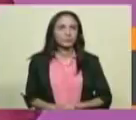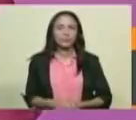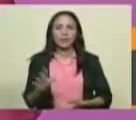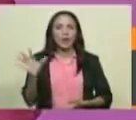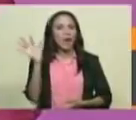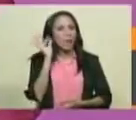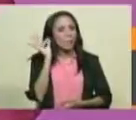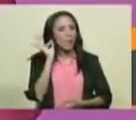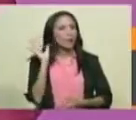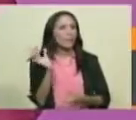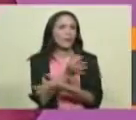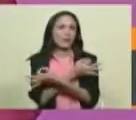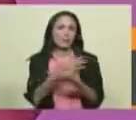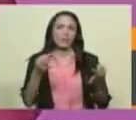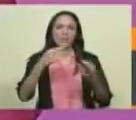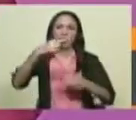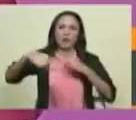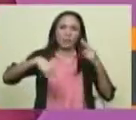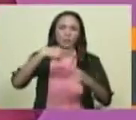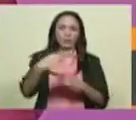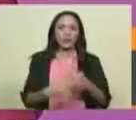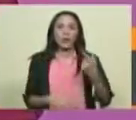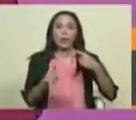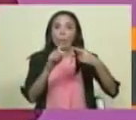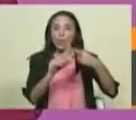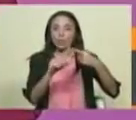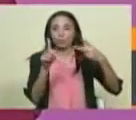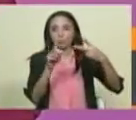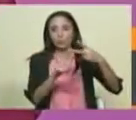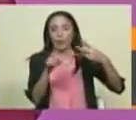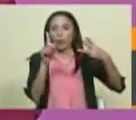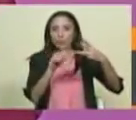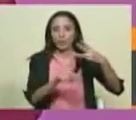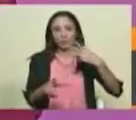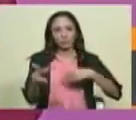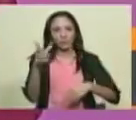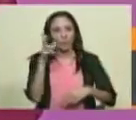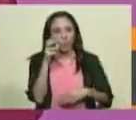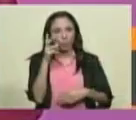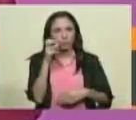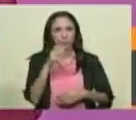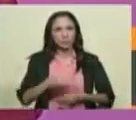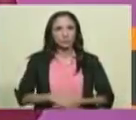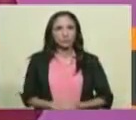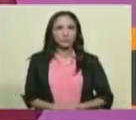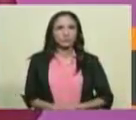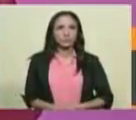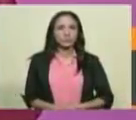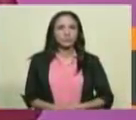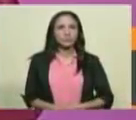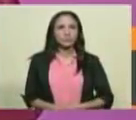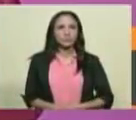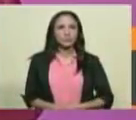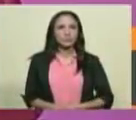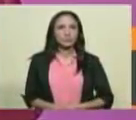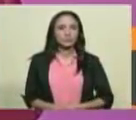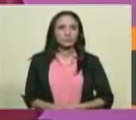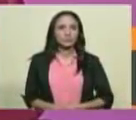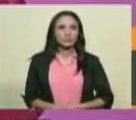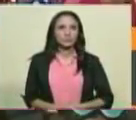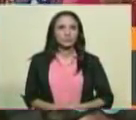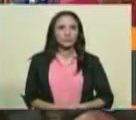mujer revolucionaria. A la cuenta de tres. Uno, dos, tres.